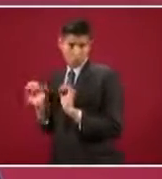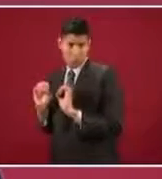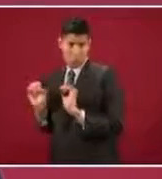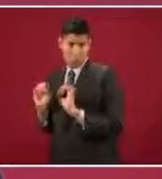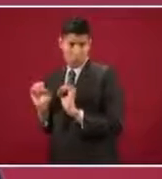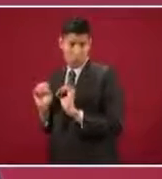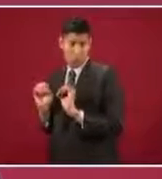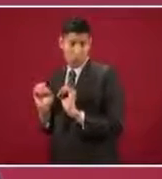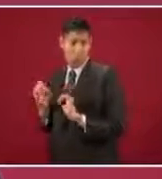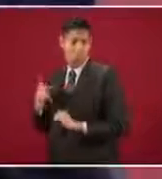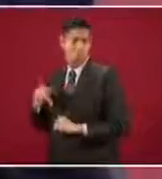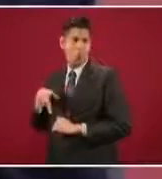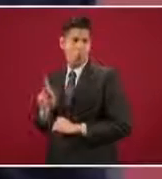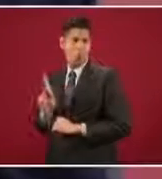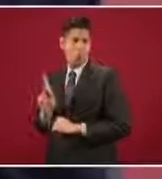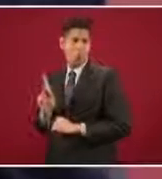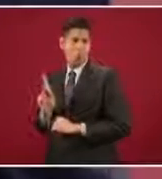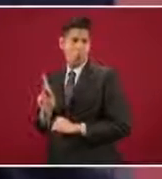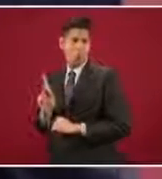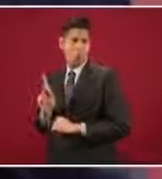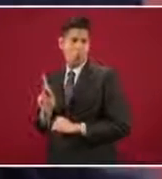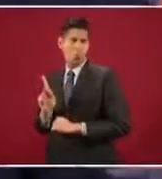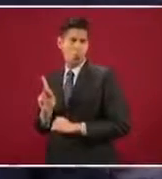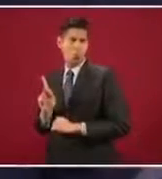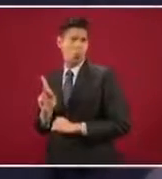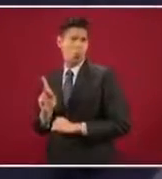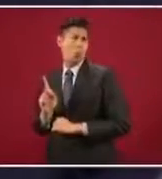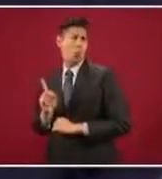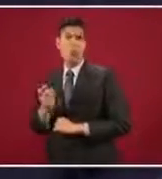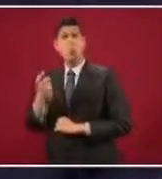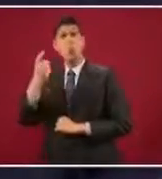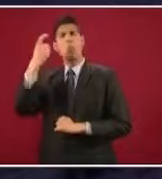y que en su mente